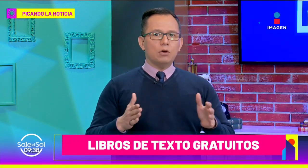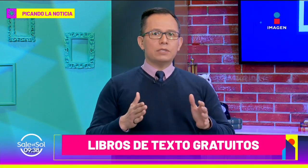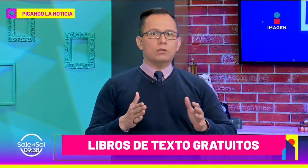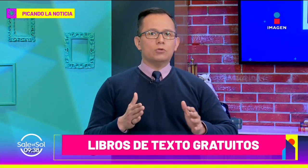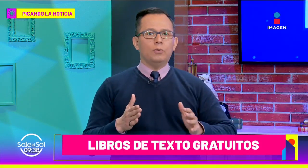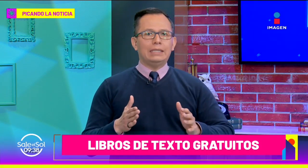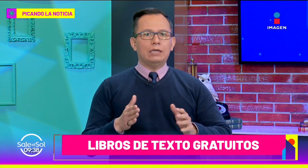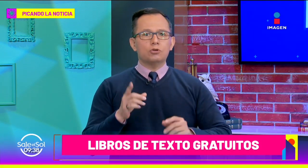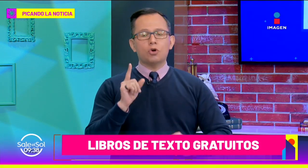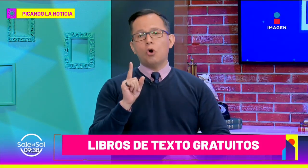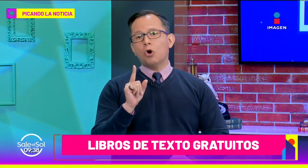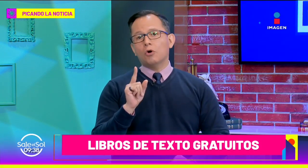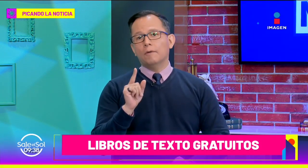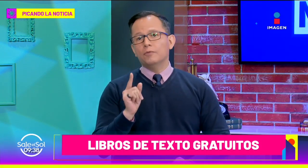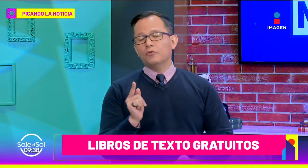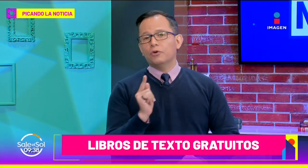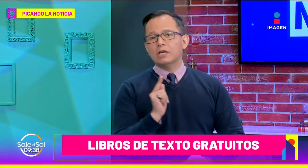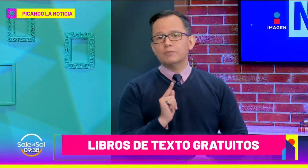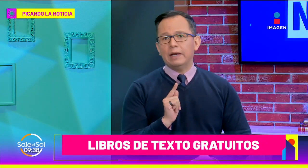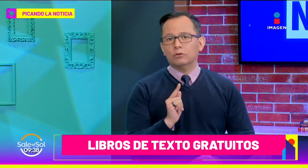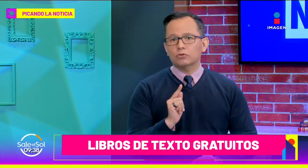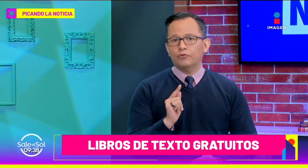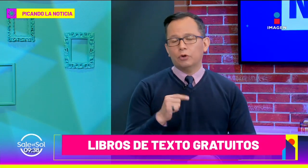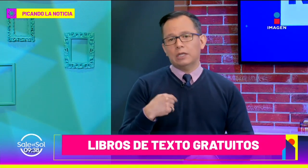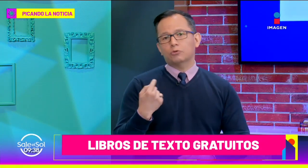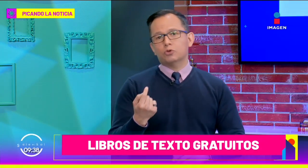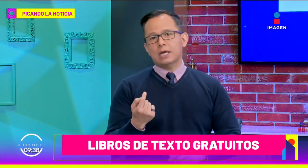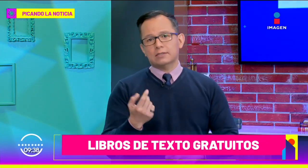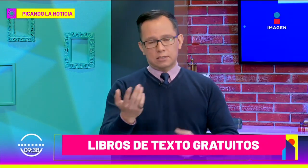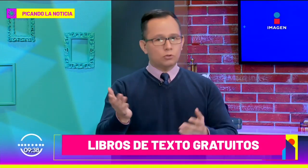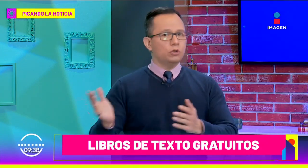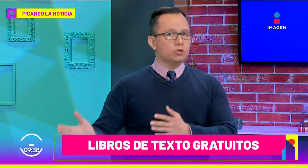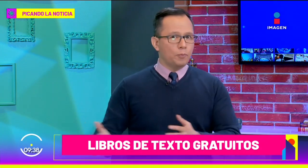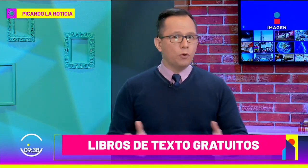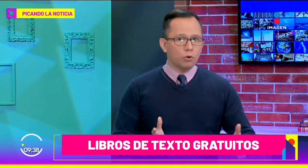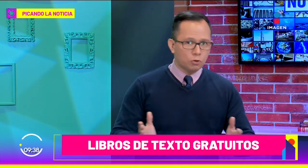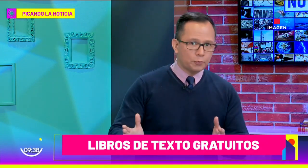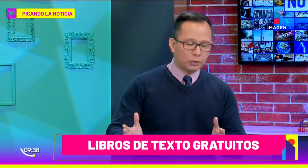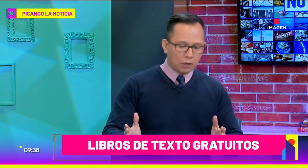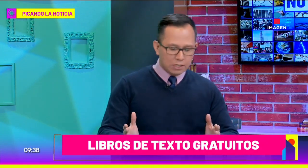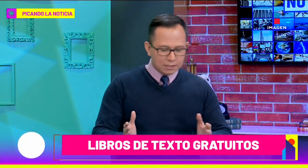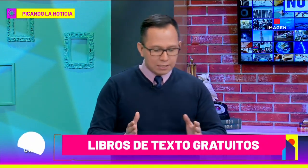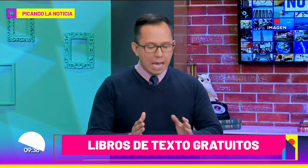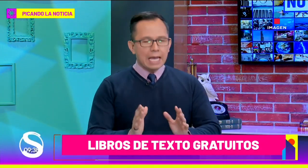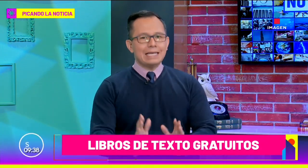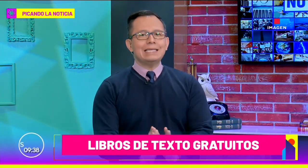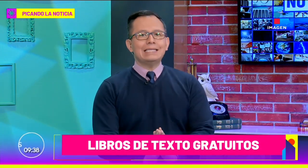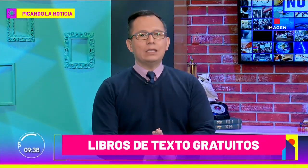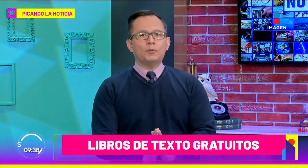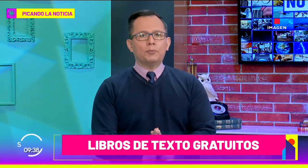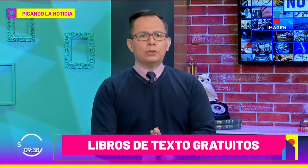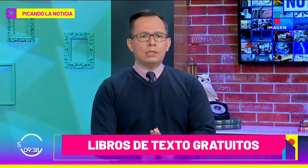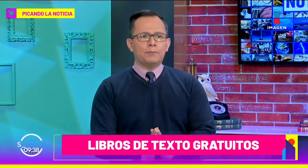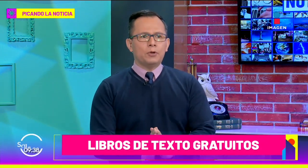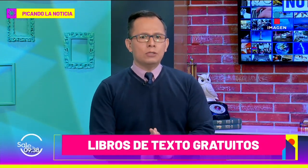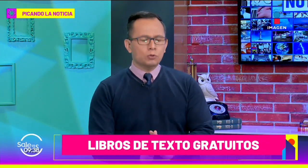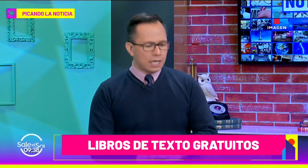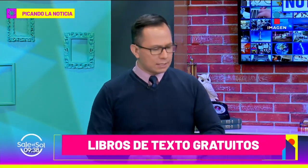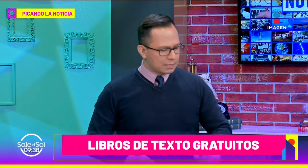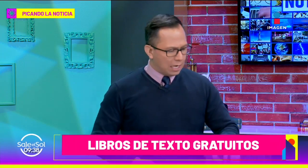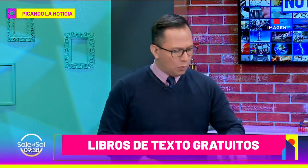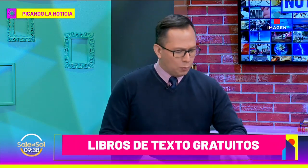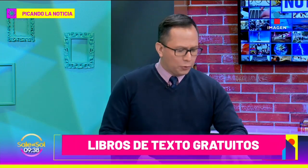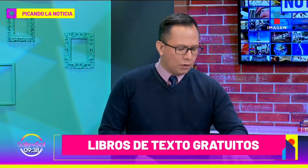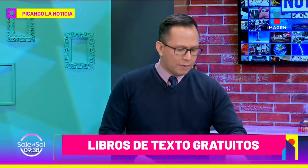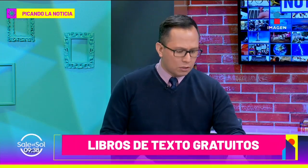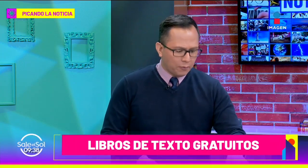participaron 1998. Ojo, no fueron expertos, fueron entusiastas. Esto dicho por los protagonistas. ¿Qué se entiende por